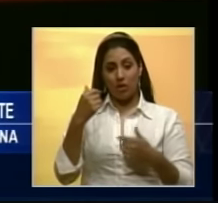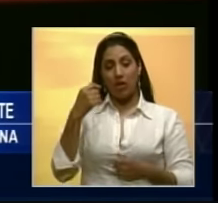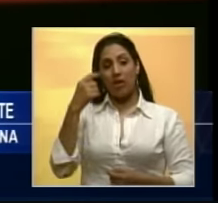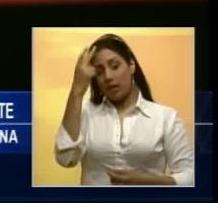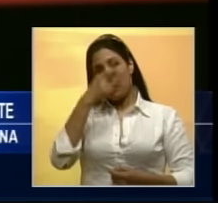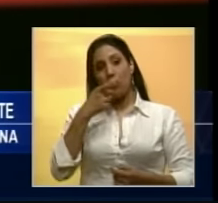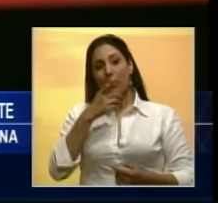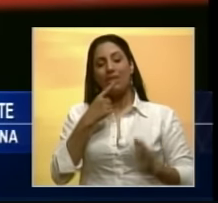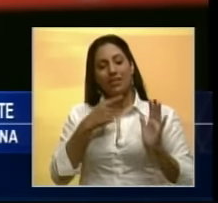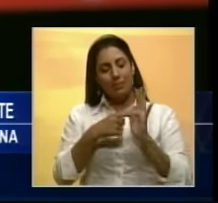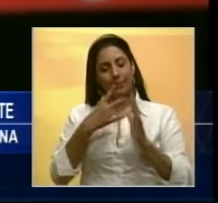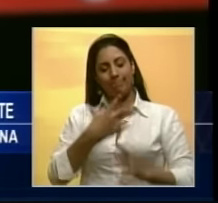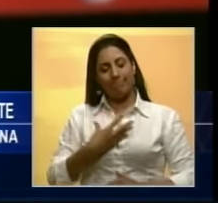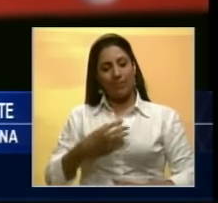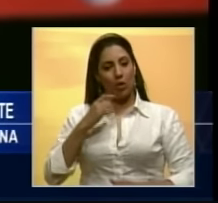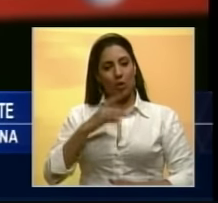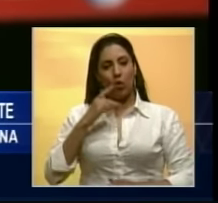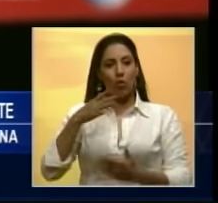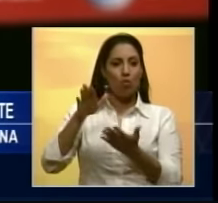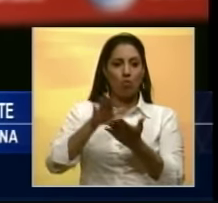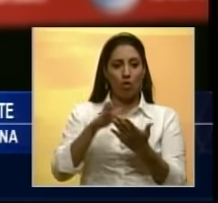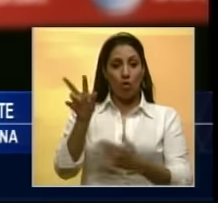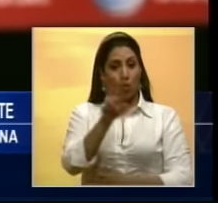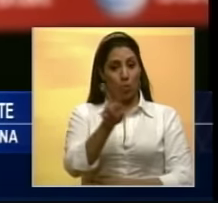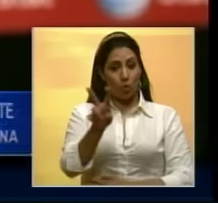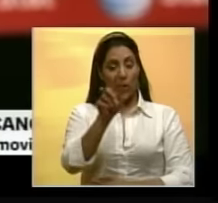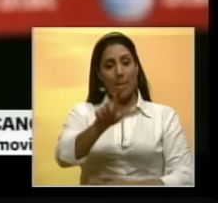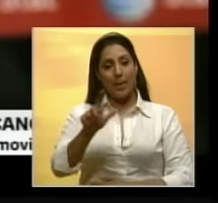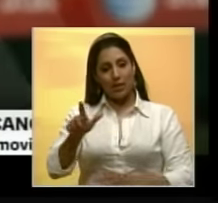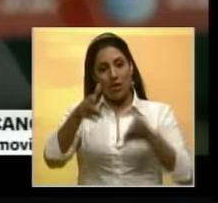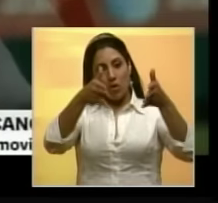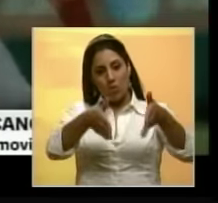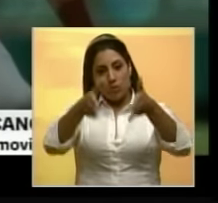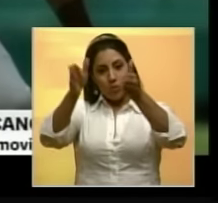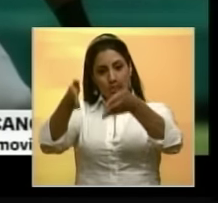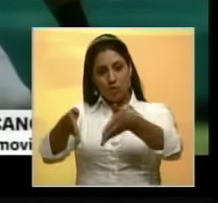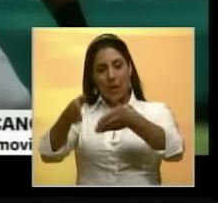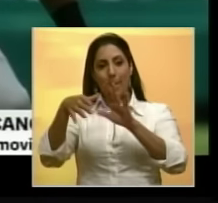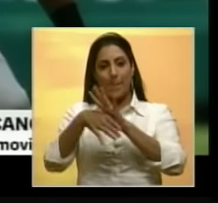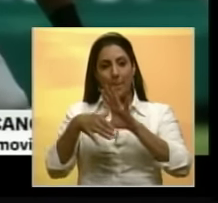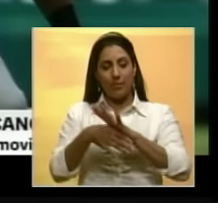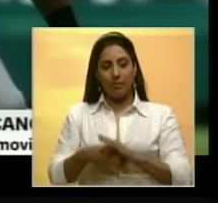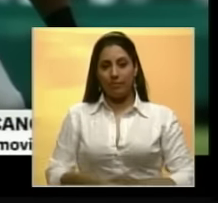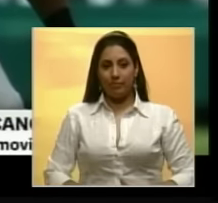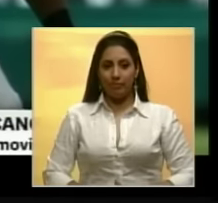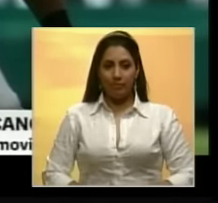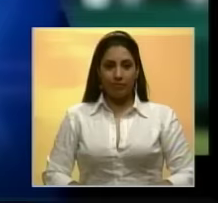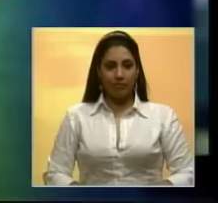Dominicana, expresó su pesar por el deceso. Ambos serán sepultados este martes.